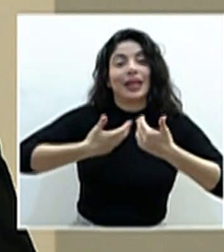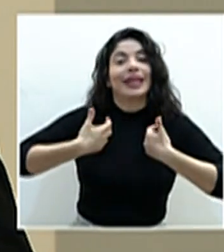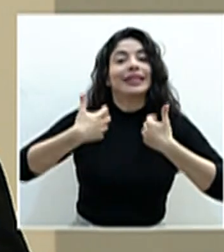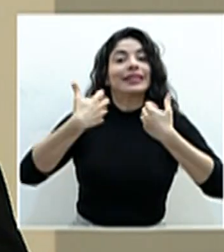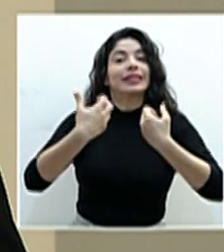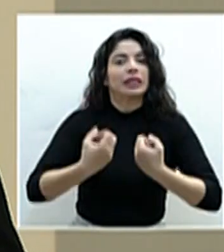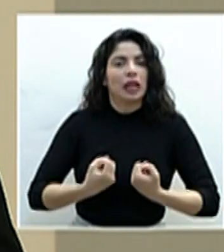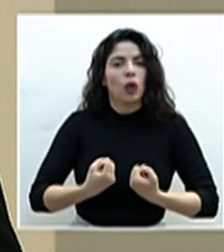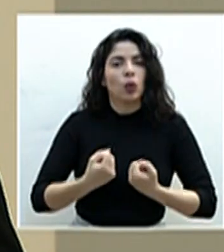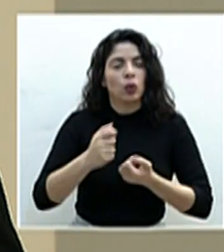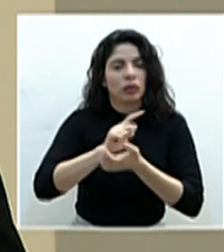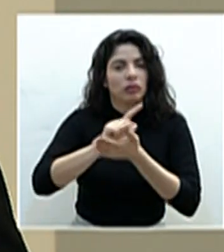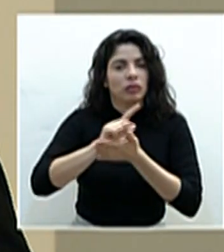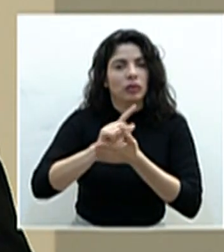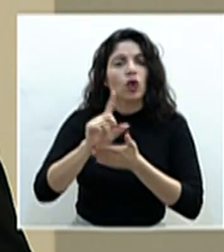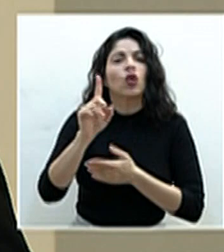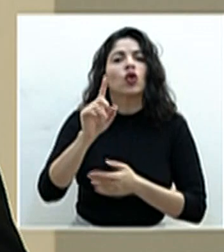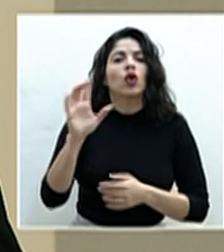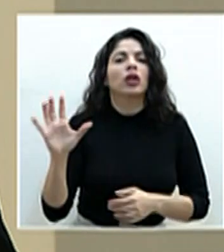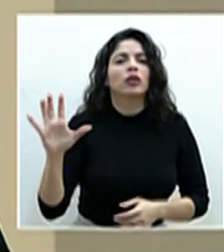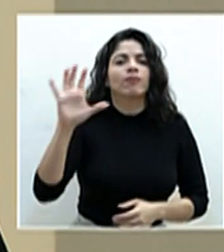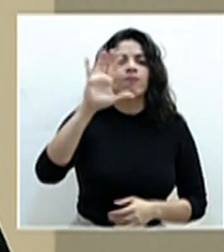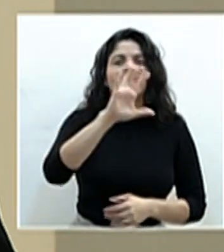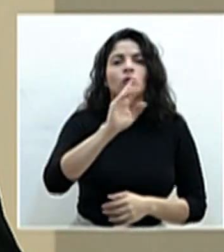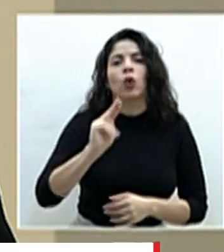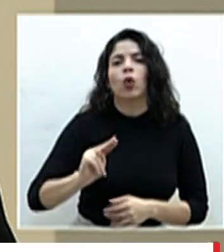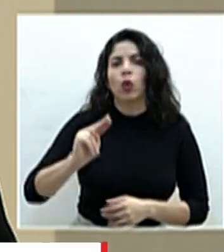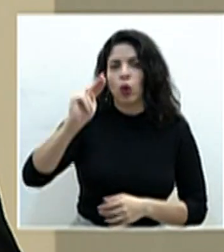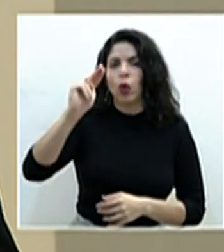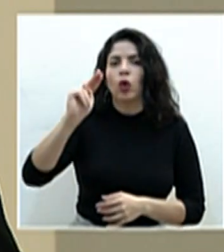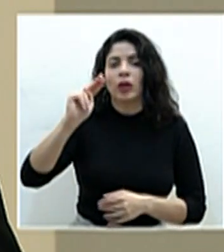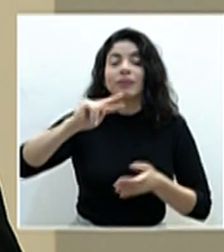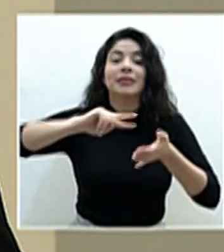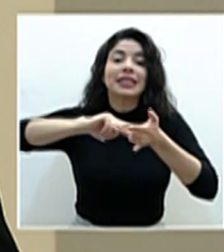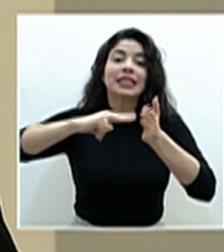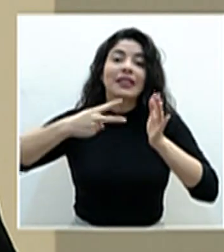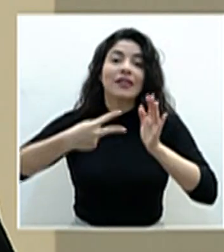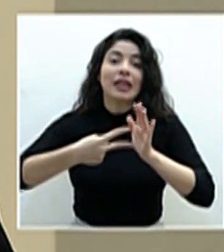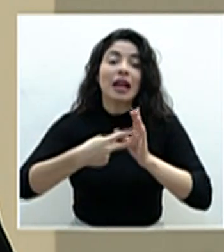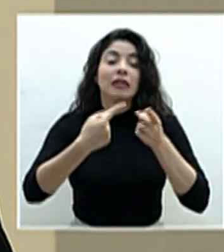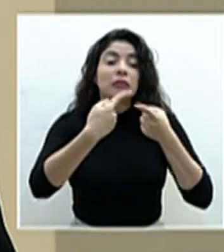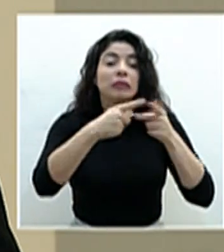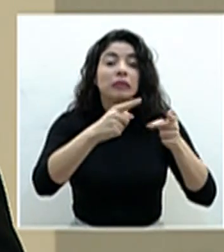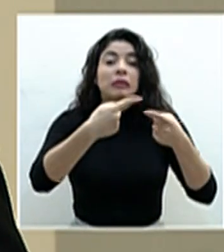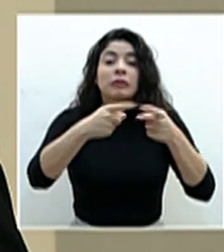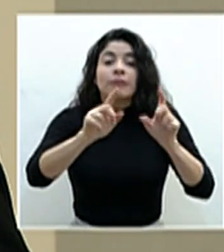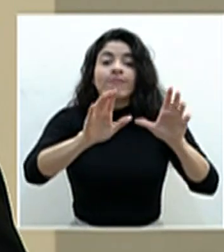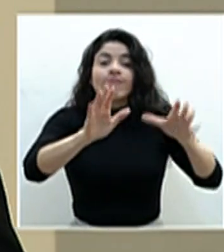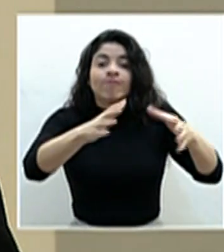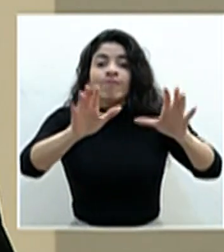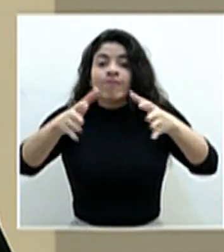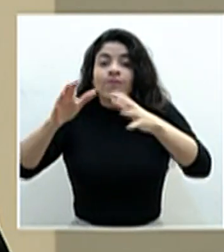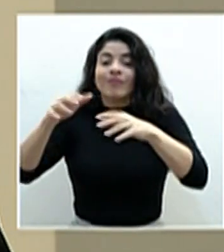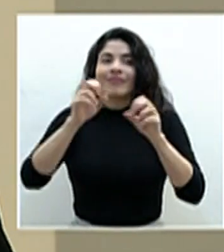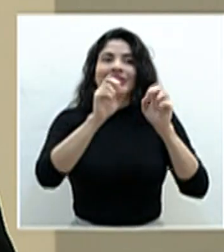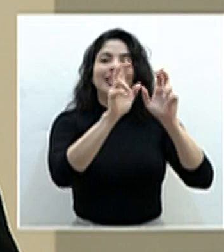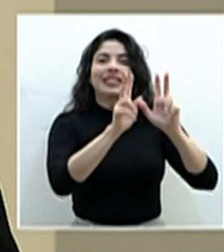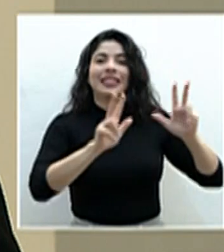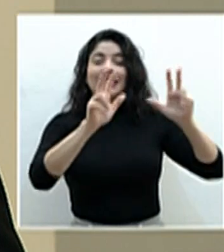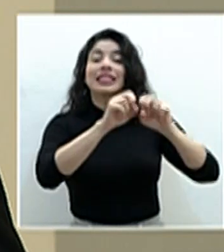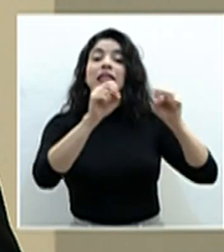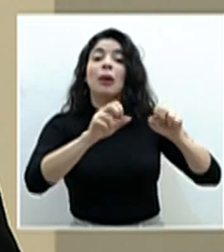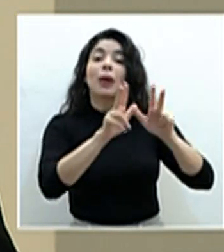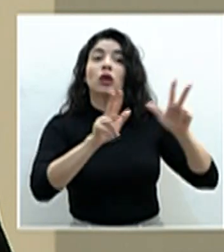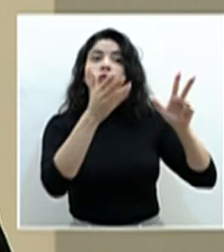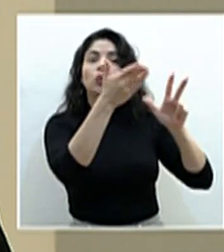sanitaria para la zona norte del país. Es decir, que con el apoyo de los distintos cuerpos del sistema de Naciones